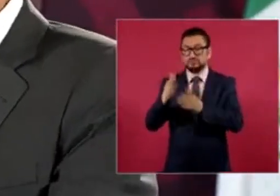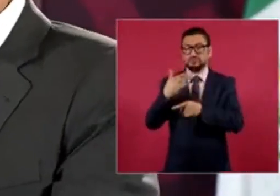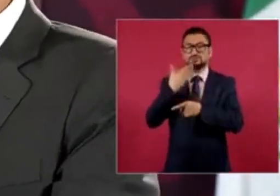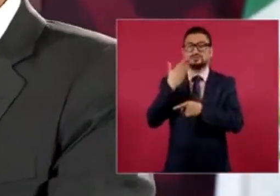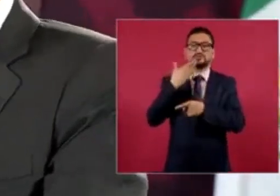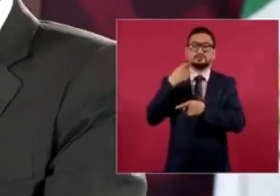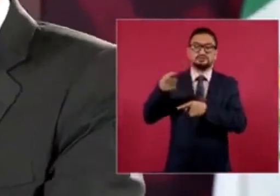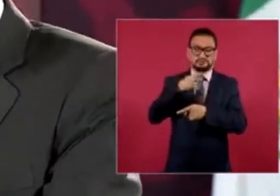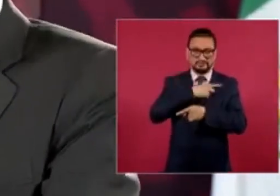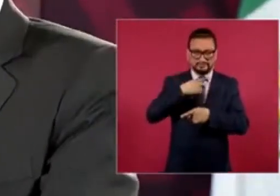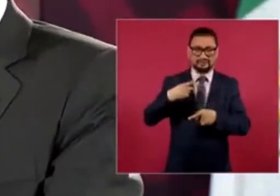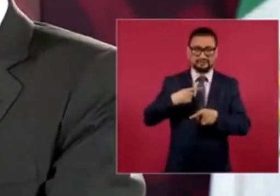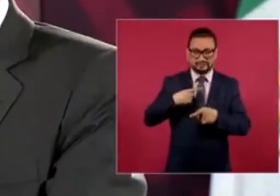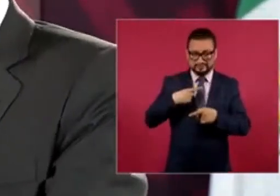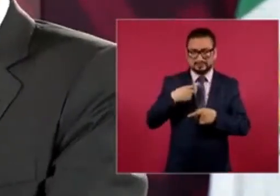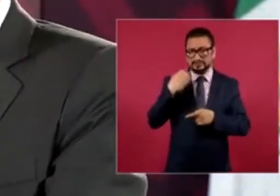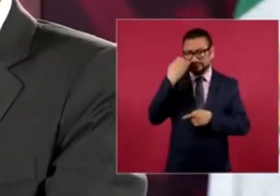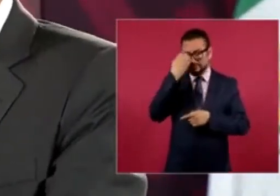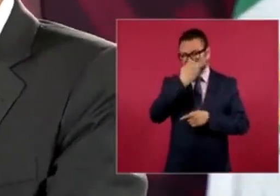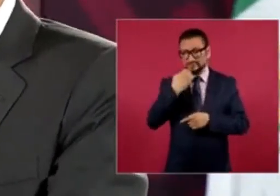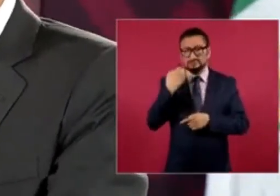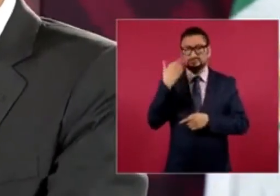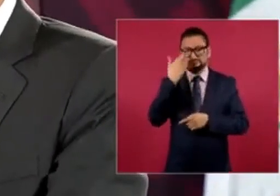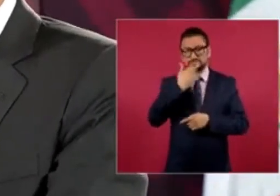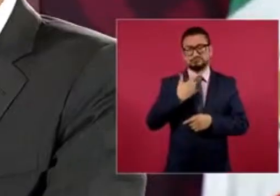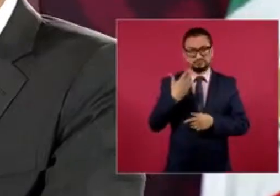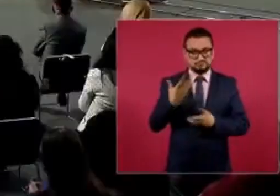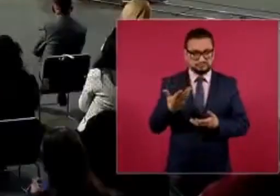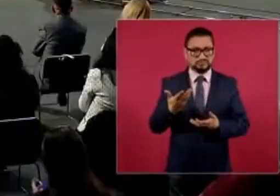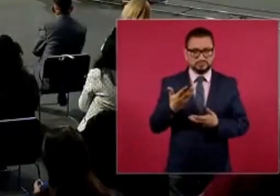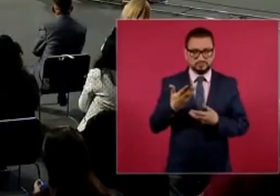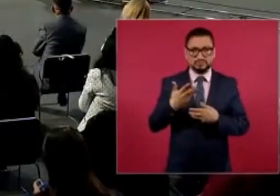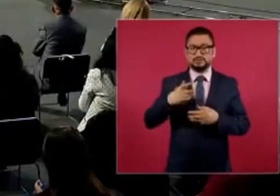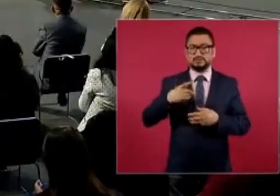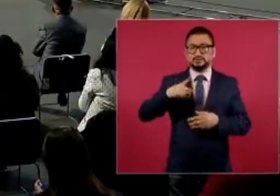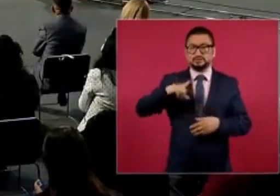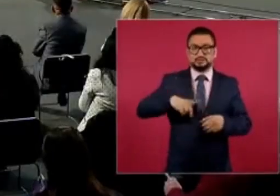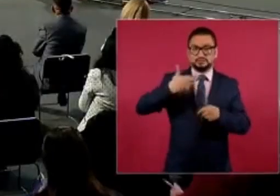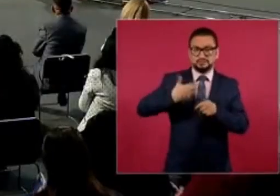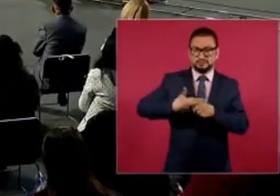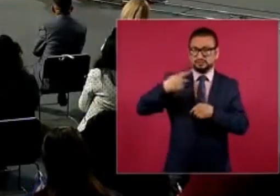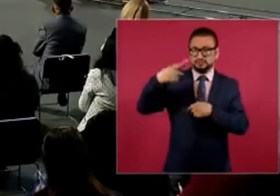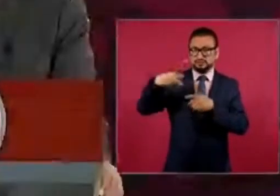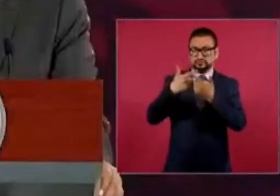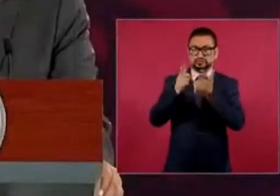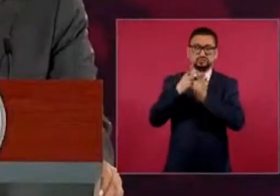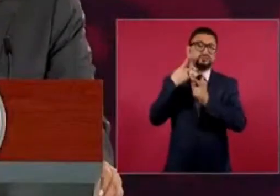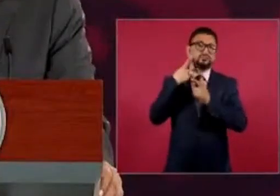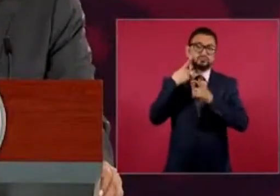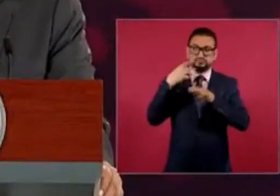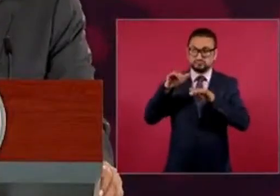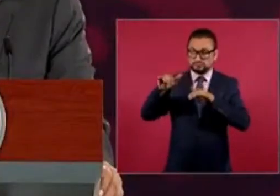deberían de consultar a los gobernadores de sus partidos.